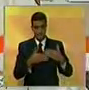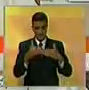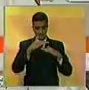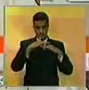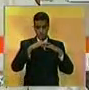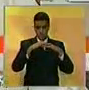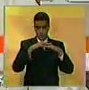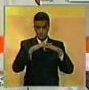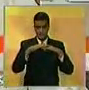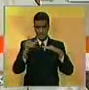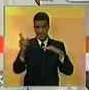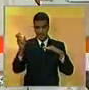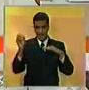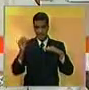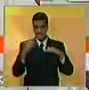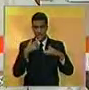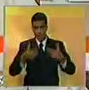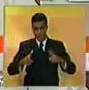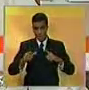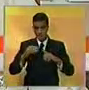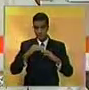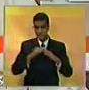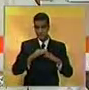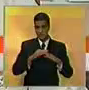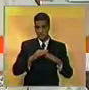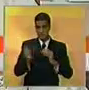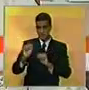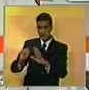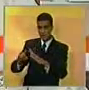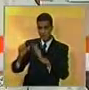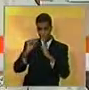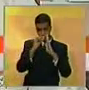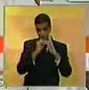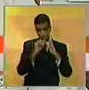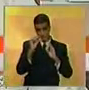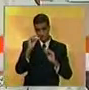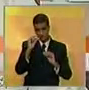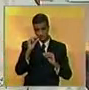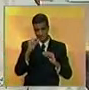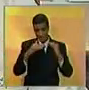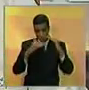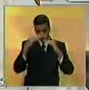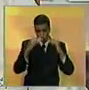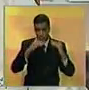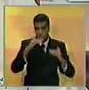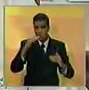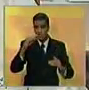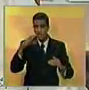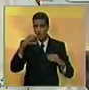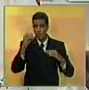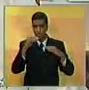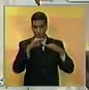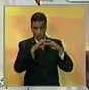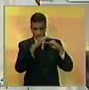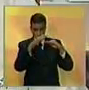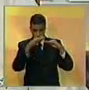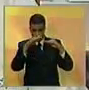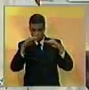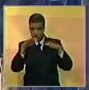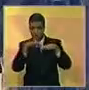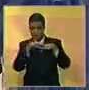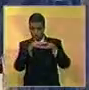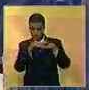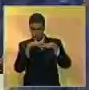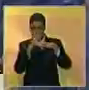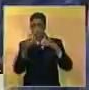de la grasa. Eso te va a permitir evitar o minimizar los problemas de irregularidades de contorno, de irregularidades de superficie que tenías con